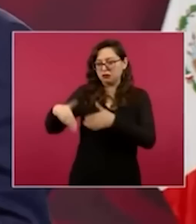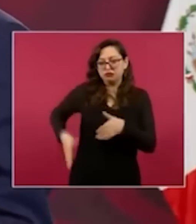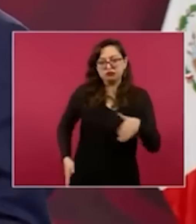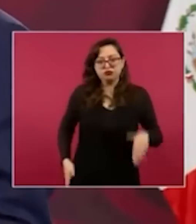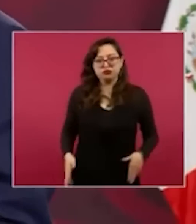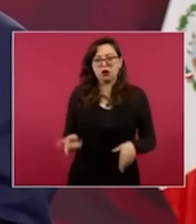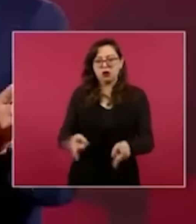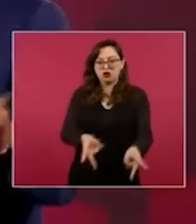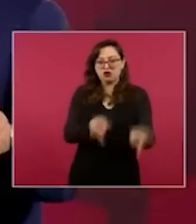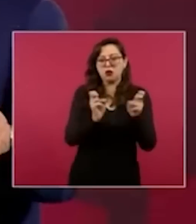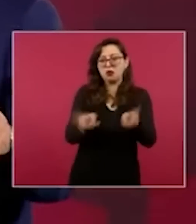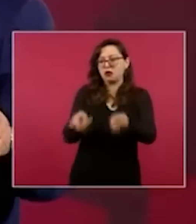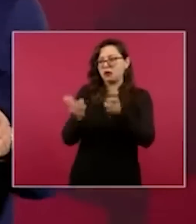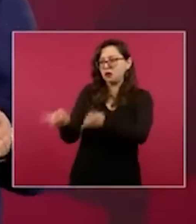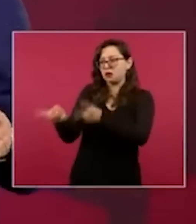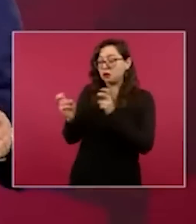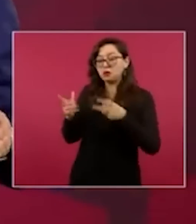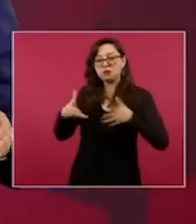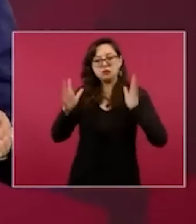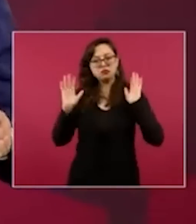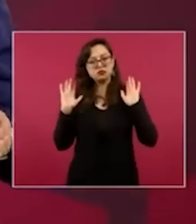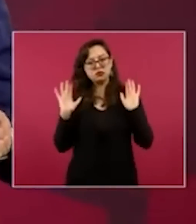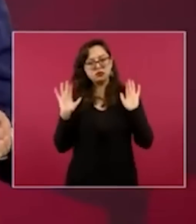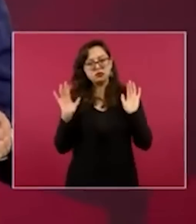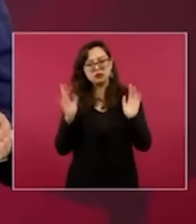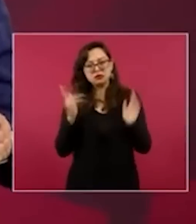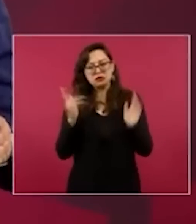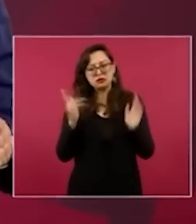es intrascendente, ¿no? O sea,